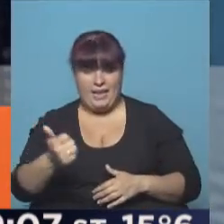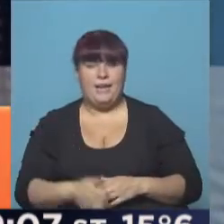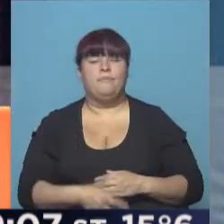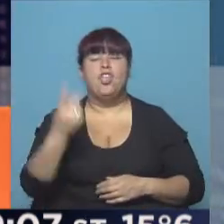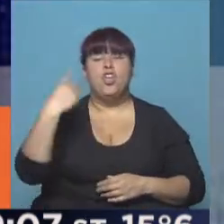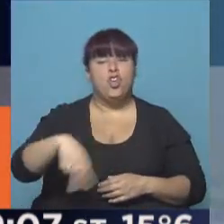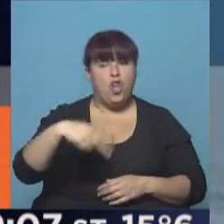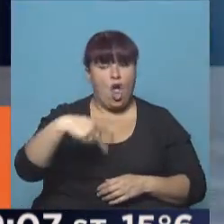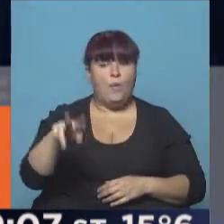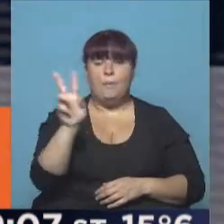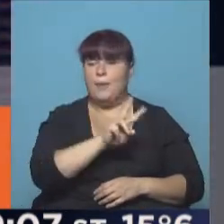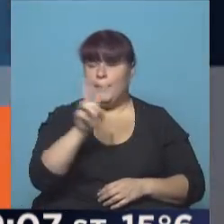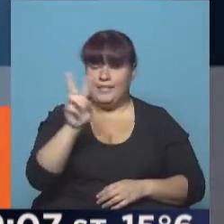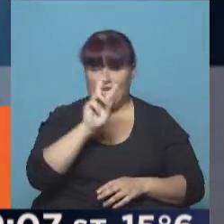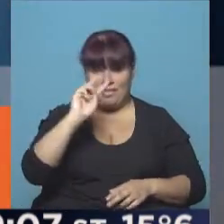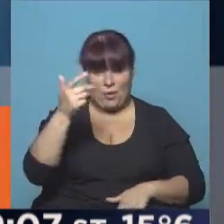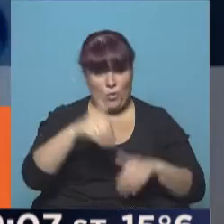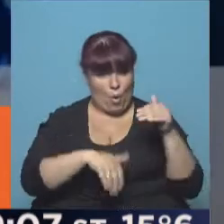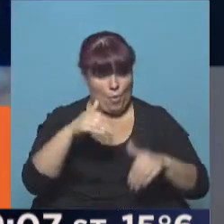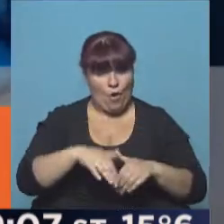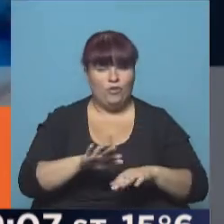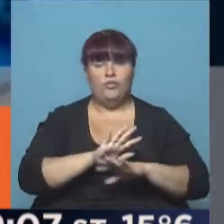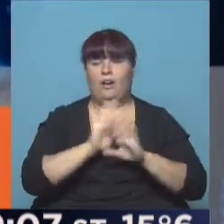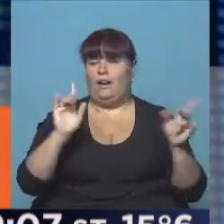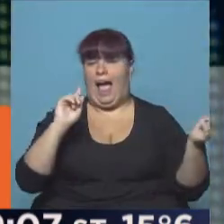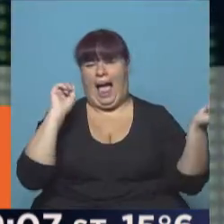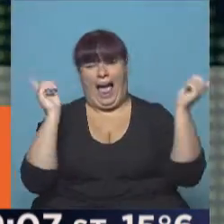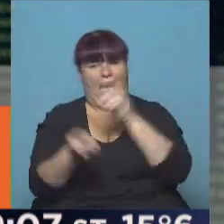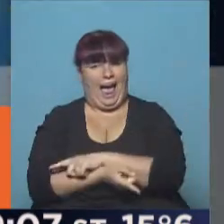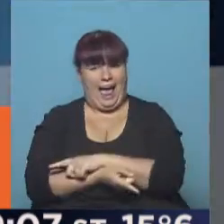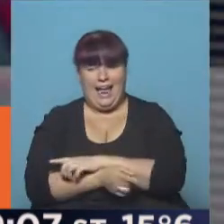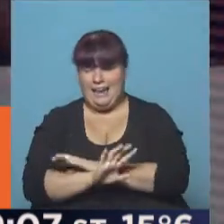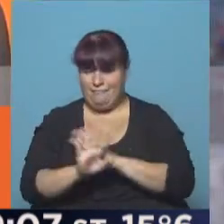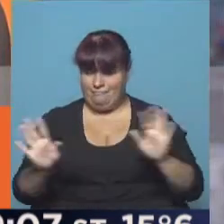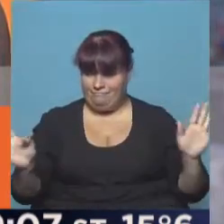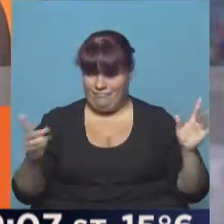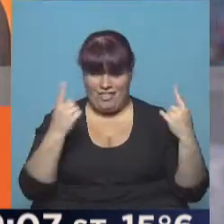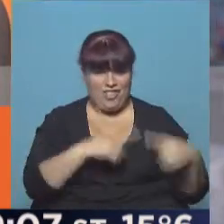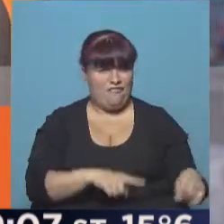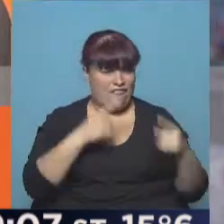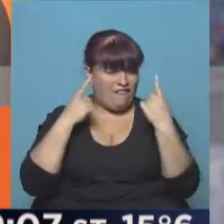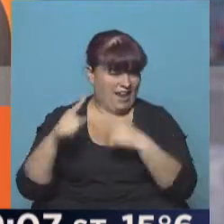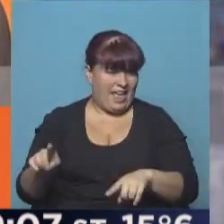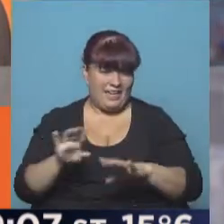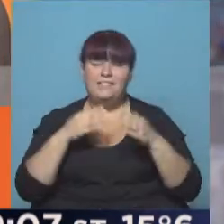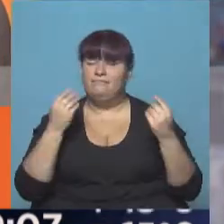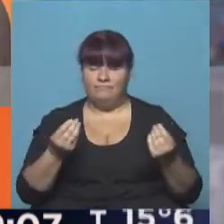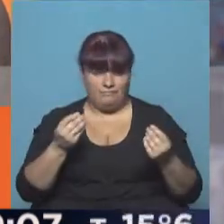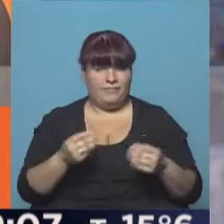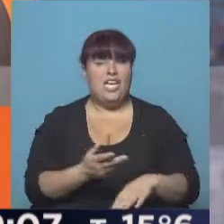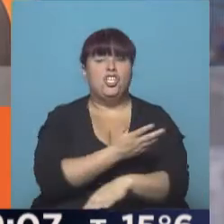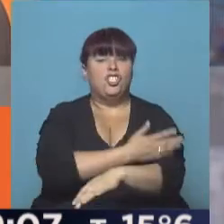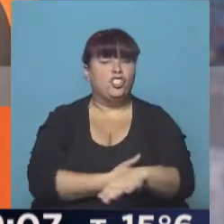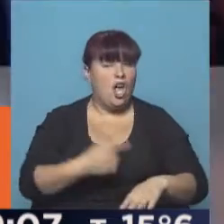en noviembre, el 22 de noviembre, en el balotaje, ocurrió algo inversamente diferente a esto, que fue: